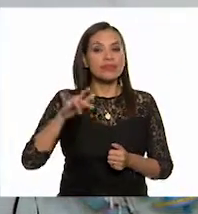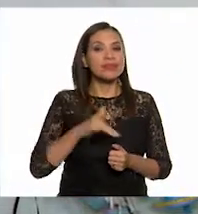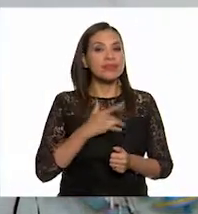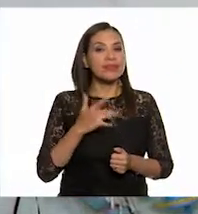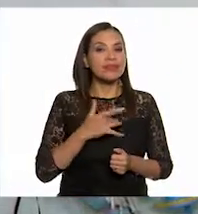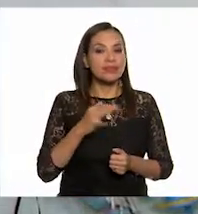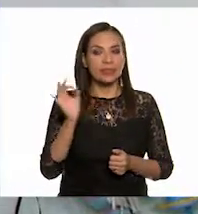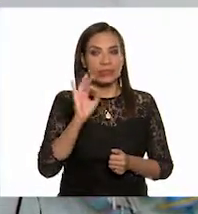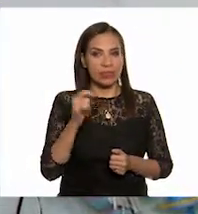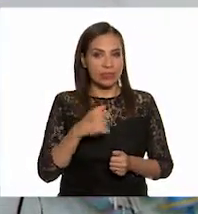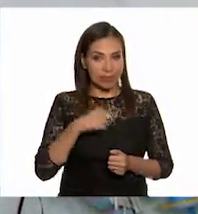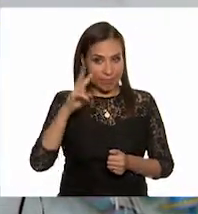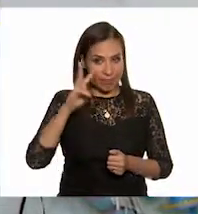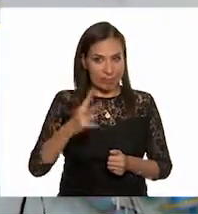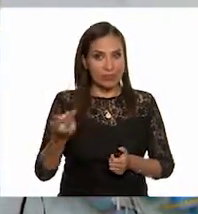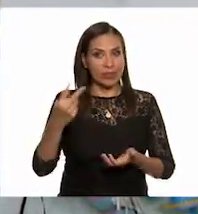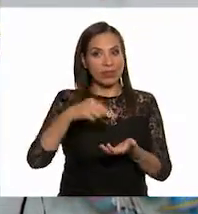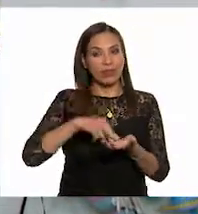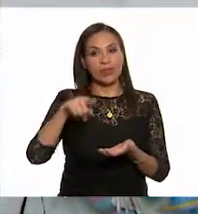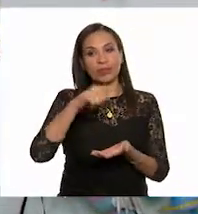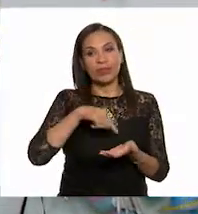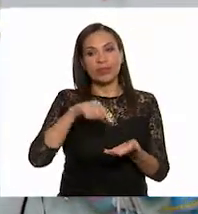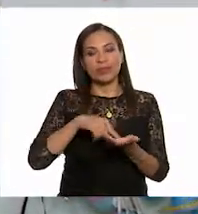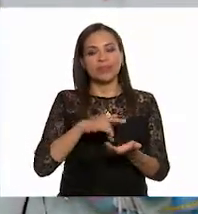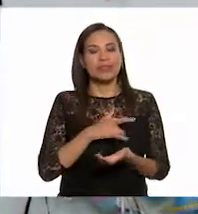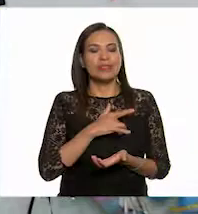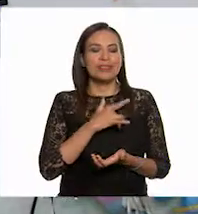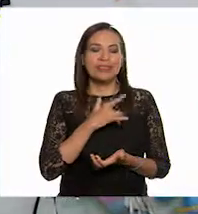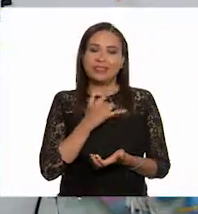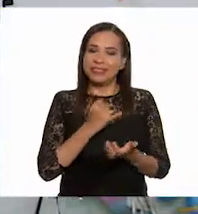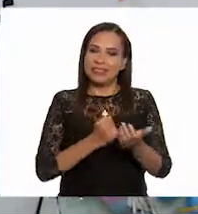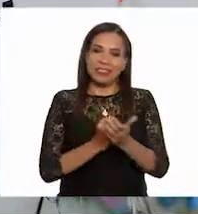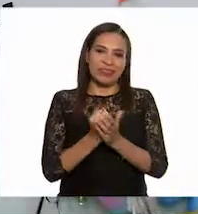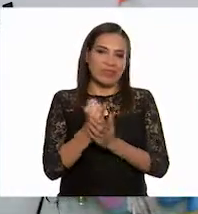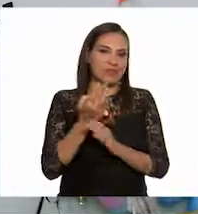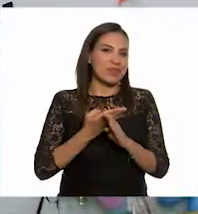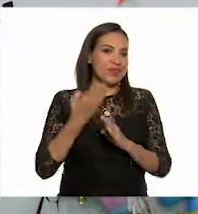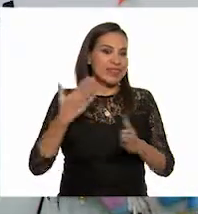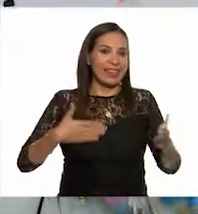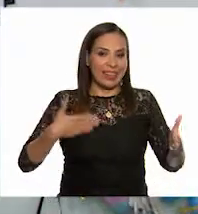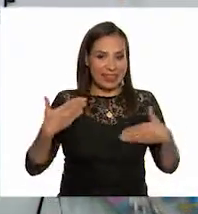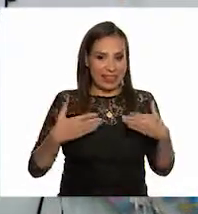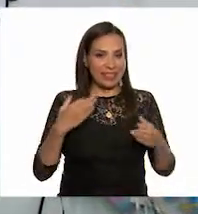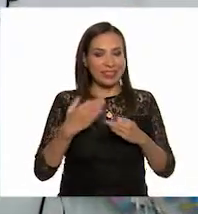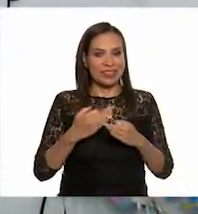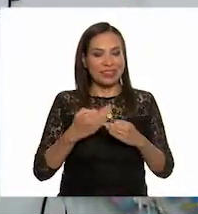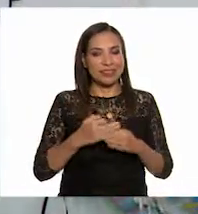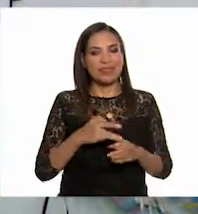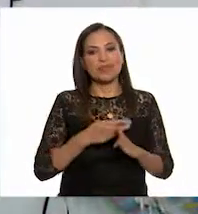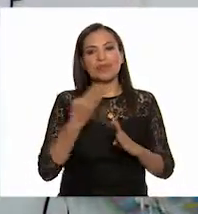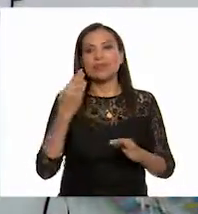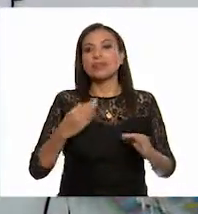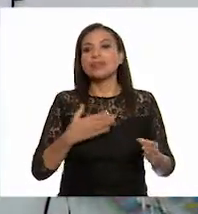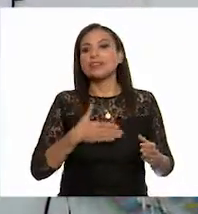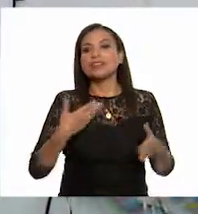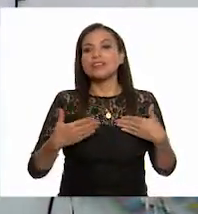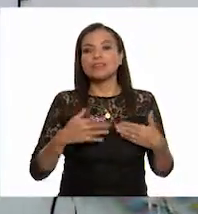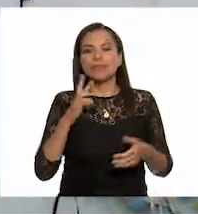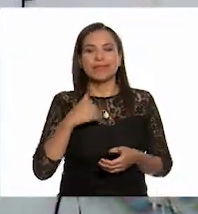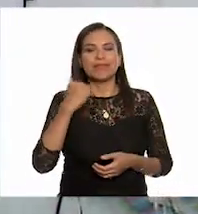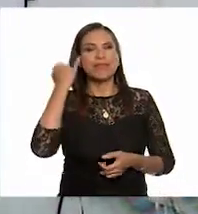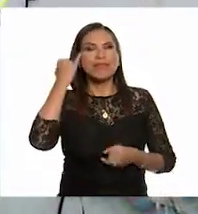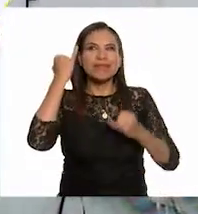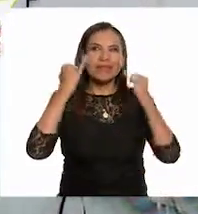verdaderamente, si estuviera de verdad en ese lugar, me sentiría definitivamente muy alegre como ahorita. Y es muy divertido. Ay, me